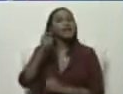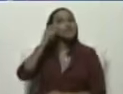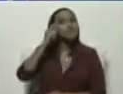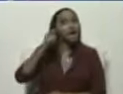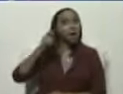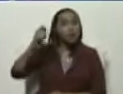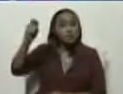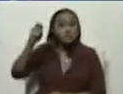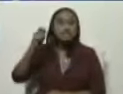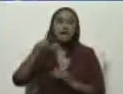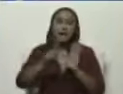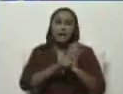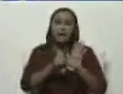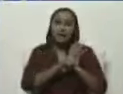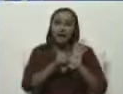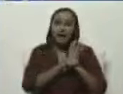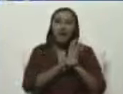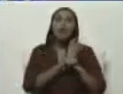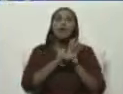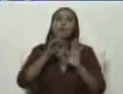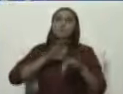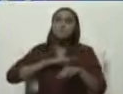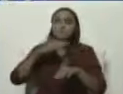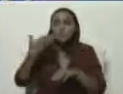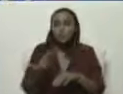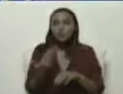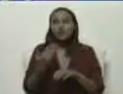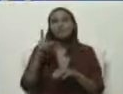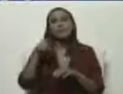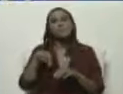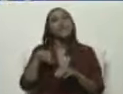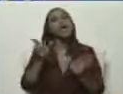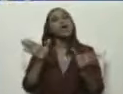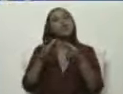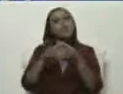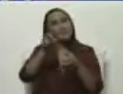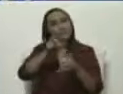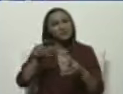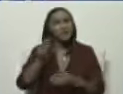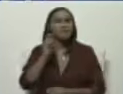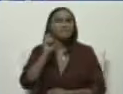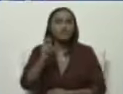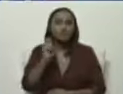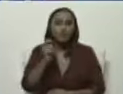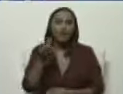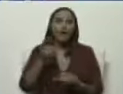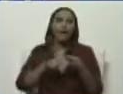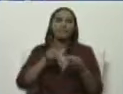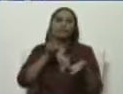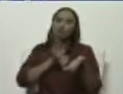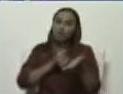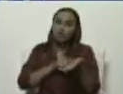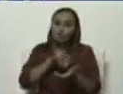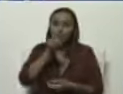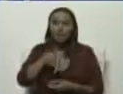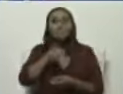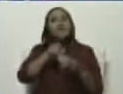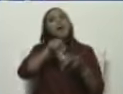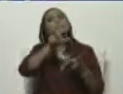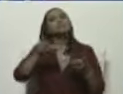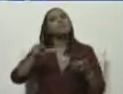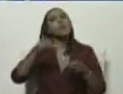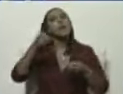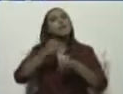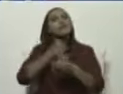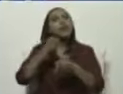se suma a los que también ha anunciado en el ámbito de los pensionados, en el ámbito de los trabajadores con alguna discapacidad. Ha sido la